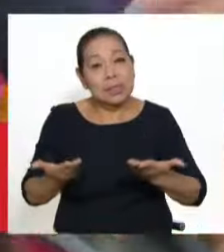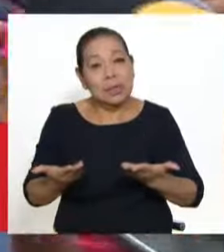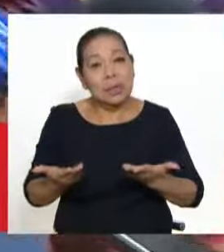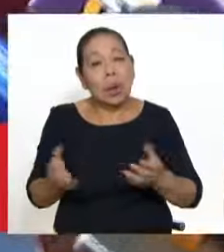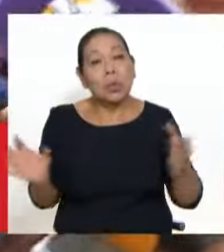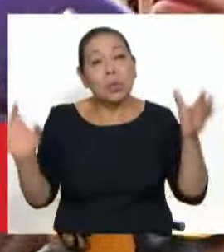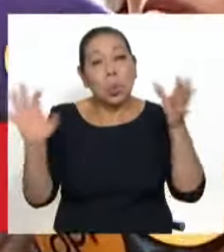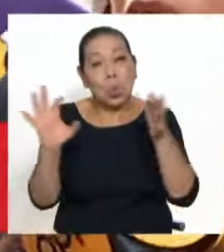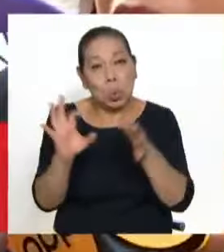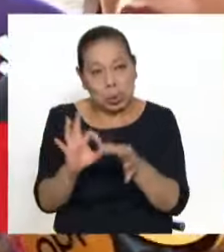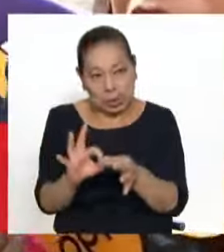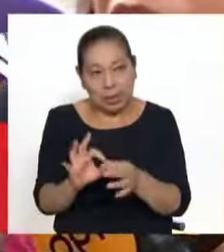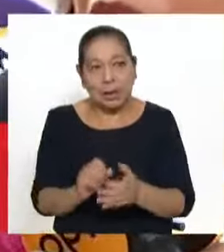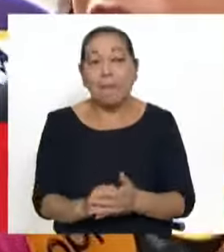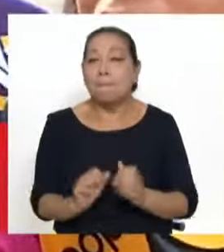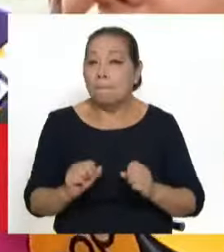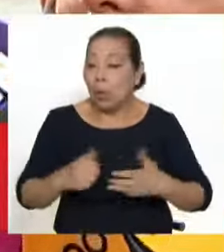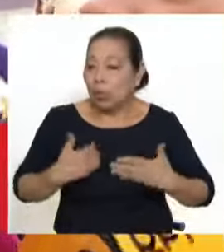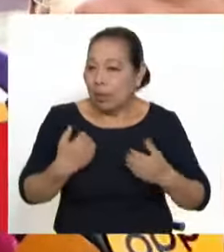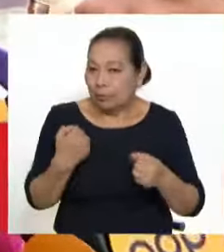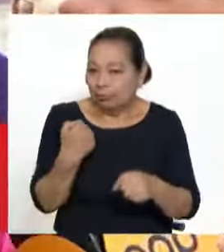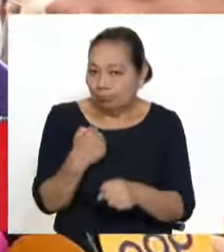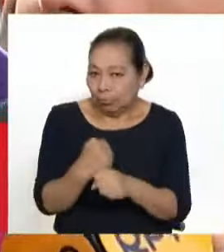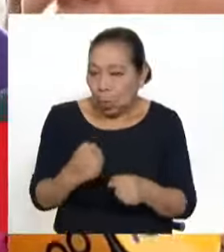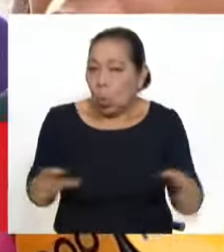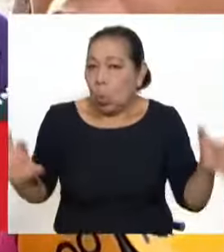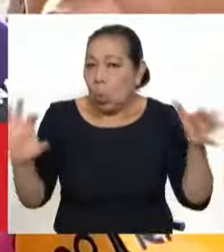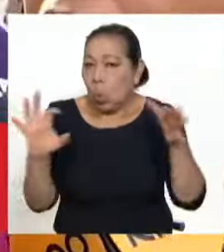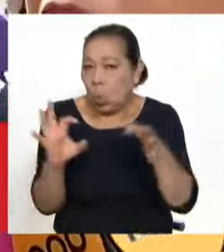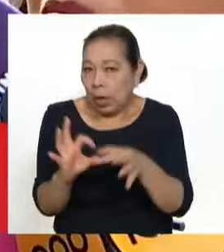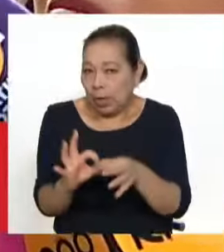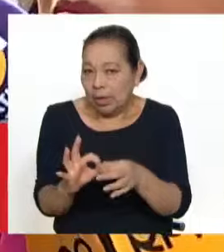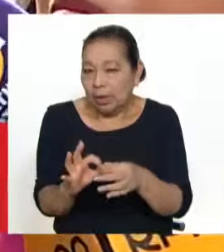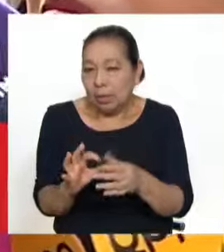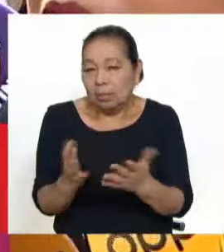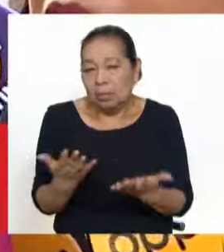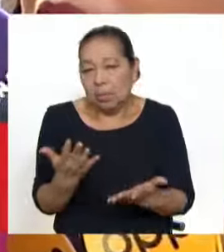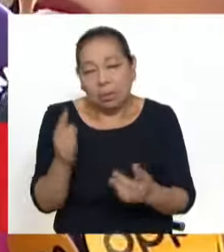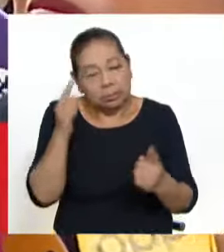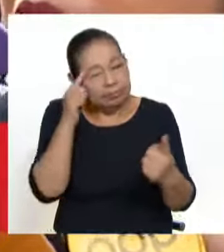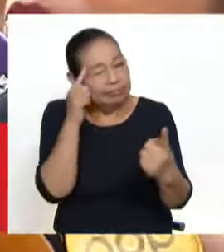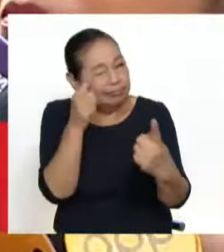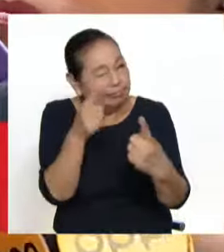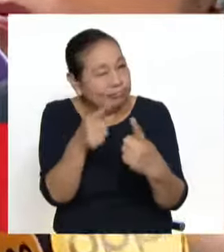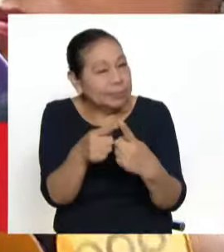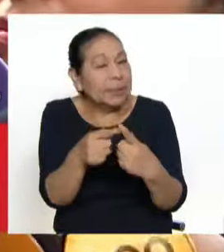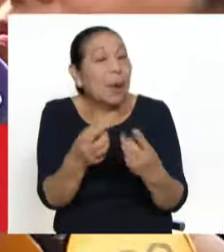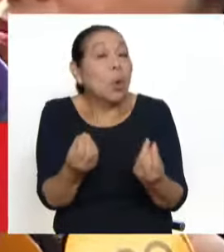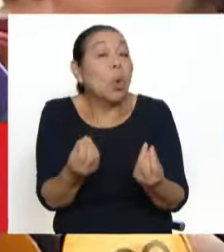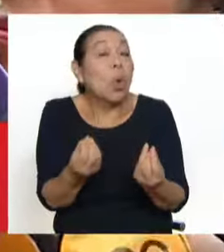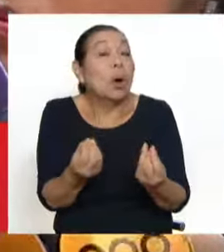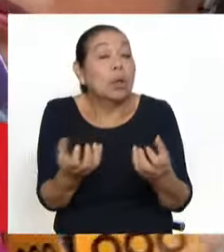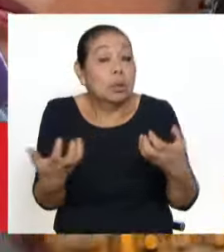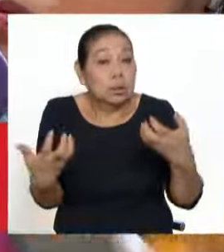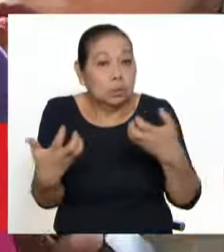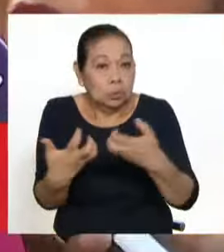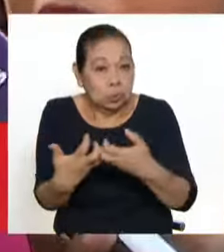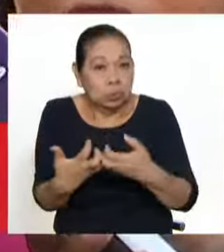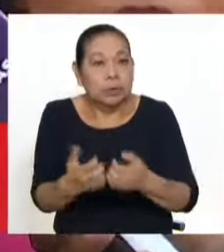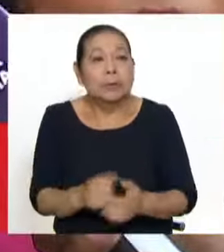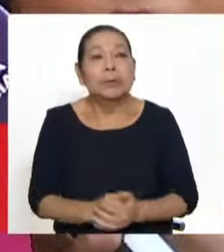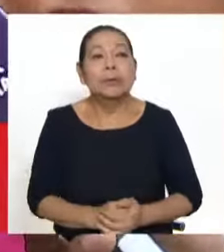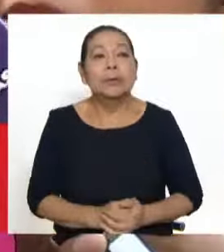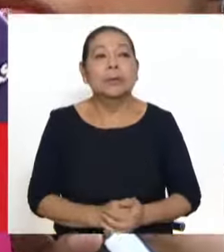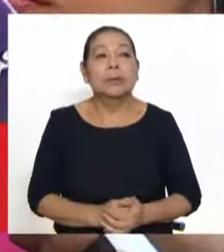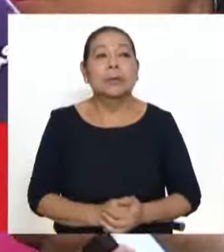educar es unir, tenemos que poder trabajar unidos alrededor de un objetivo que tiene que ver con la cohesión y la integración social.